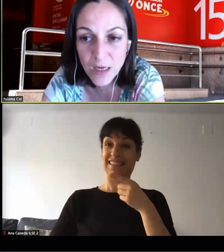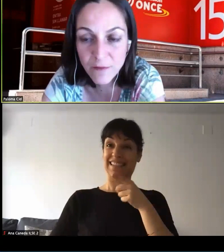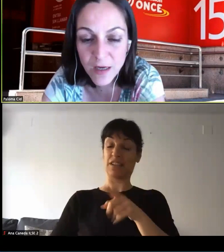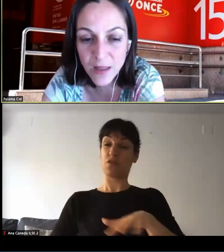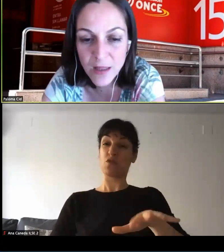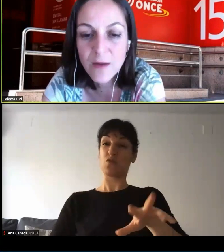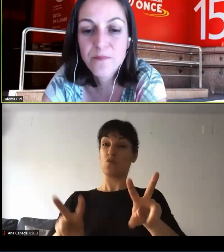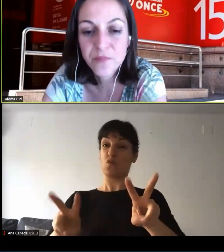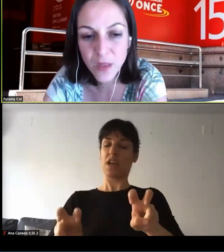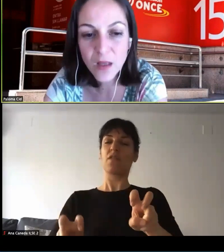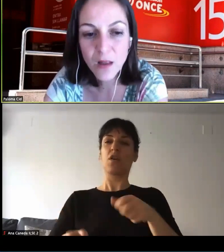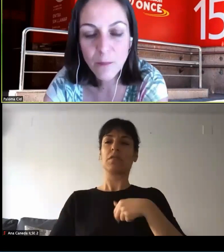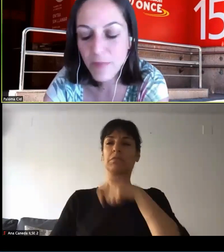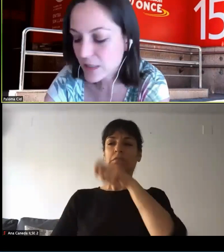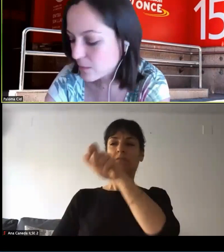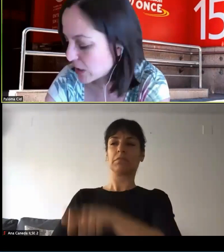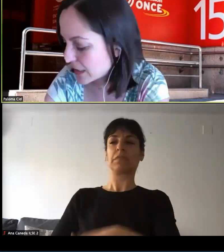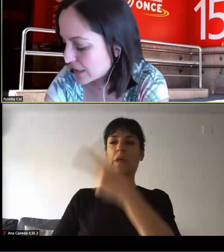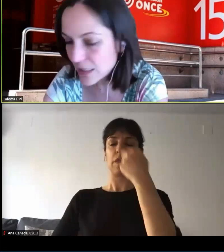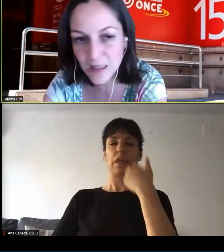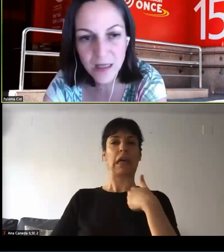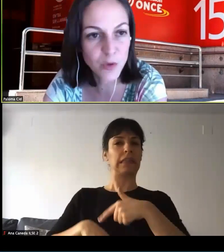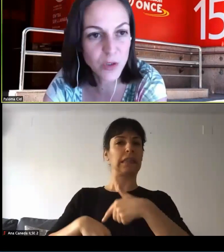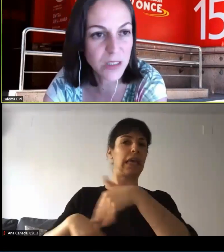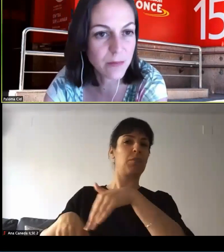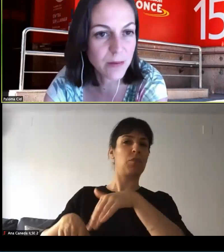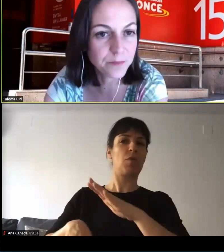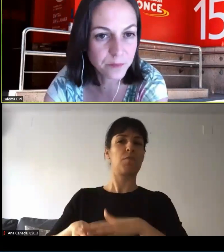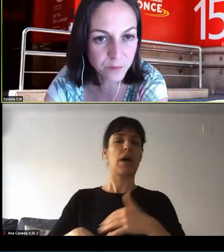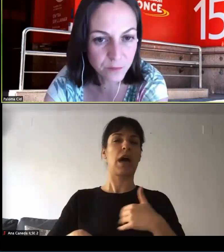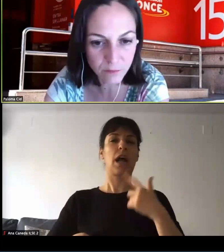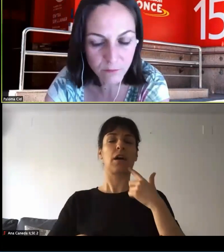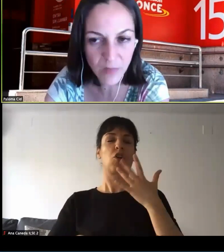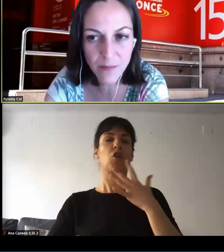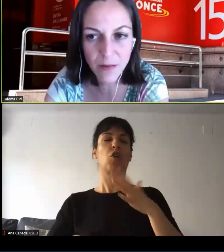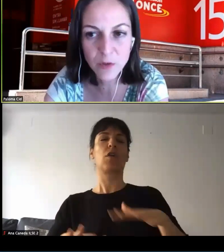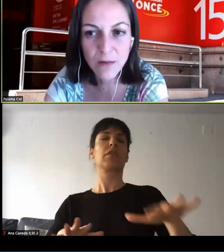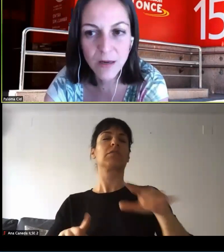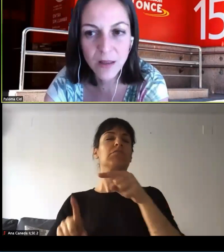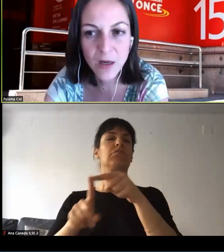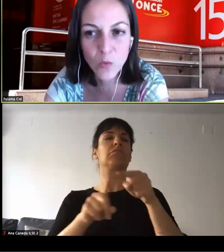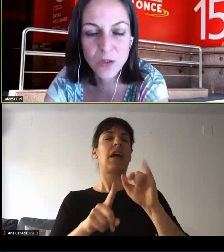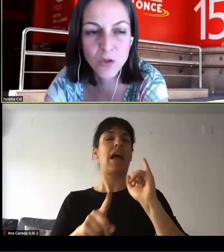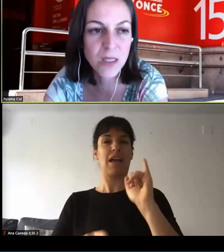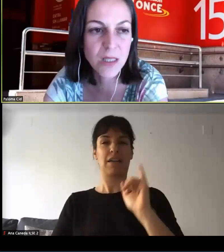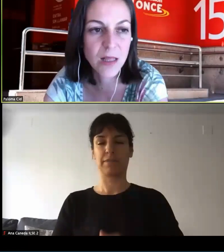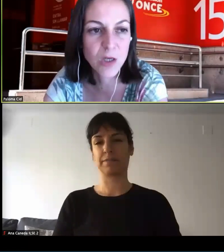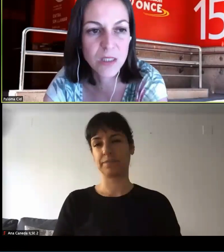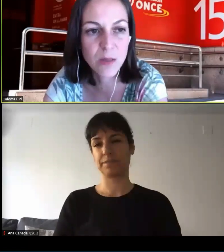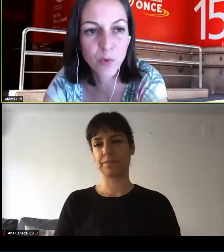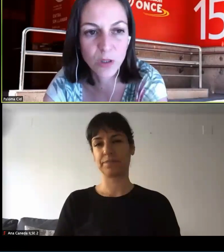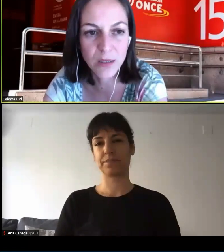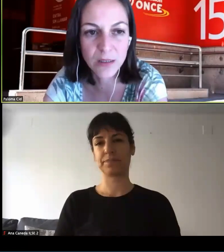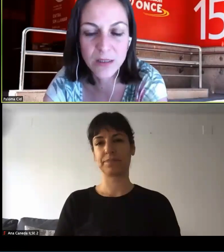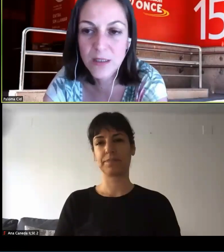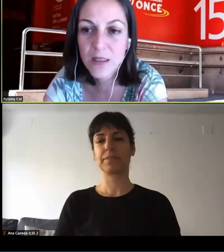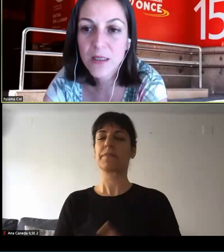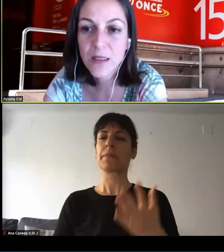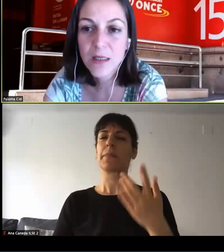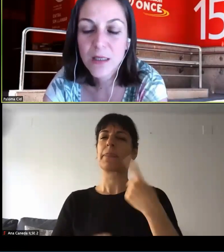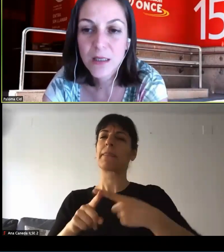de referencia. Pasamos a la siguiente diapositiva y vamos a hablar de algunas consideraciones